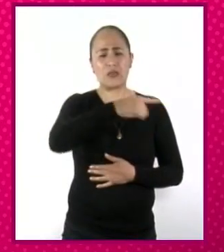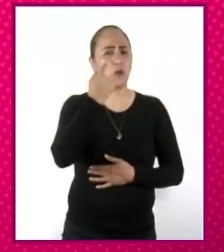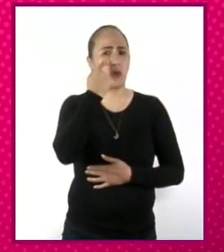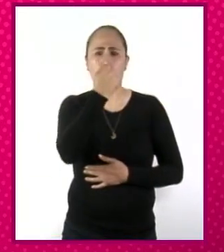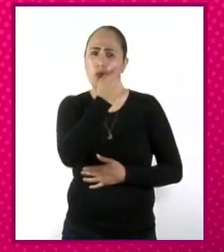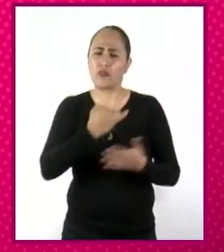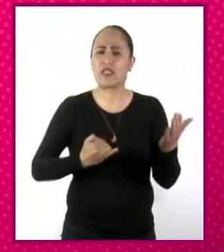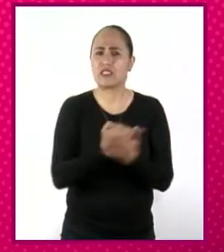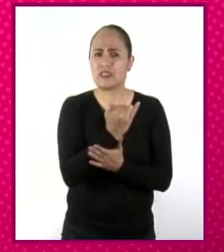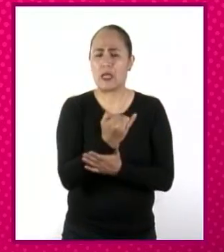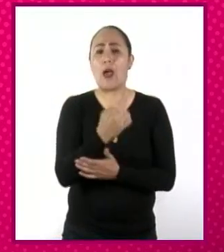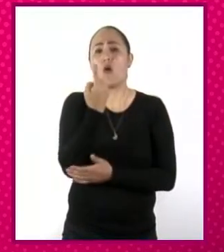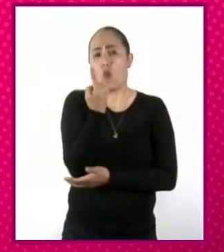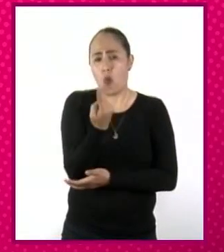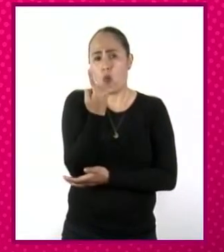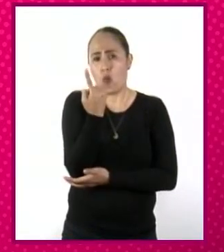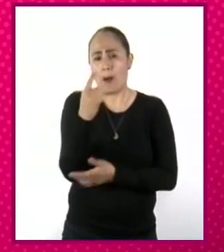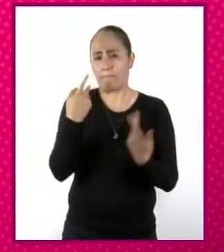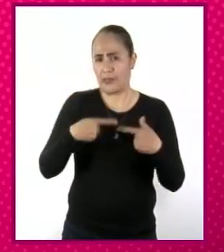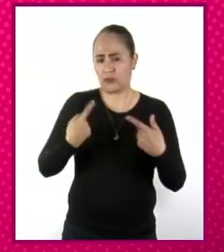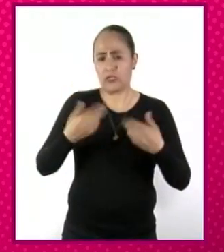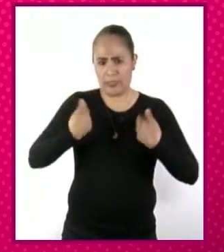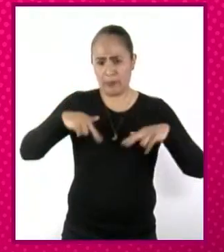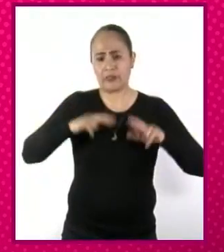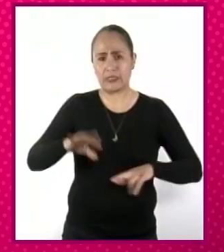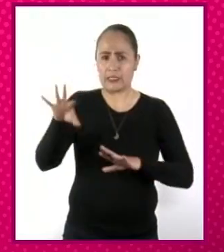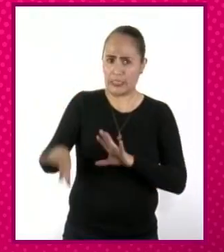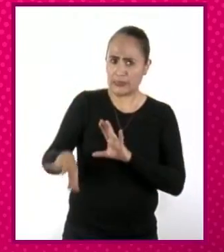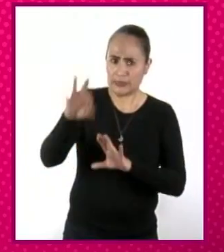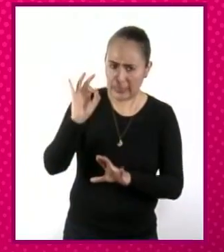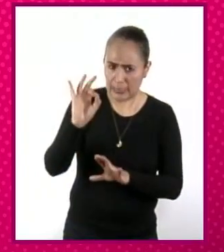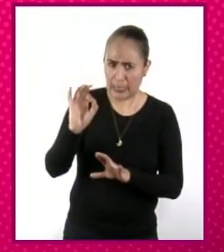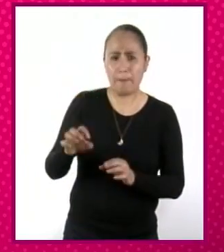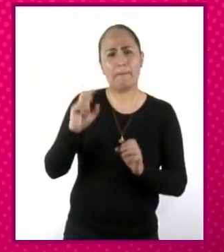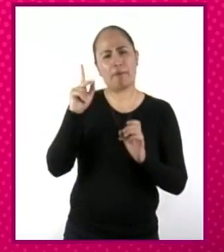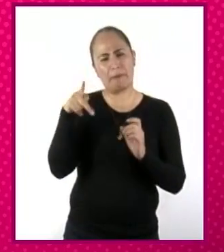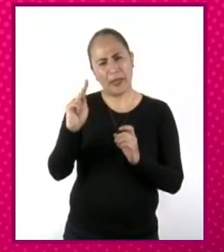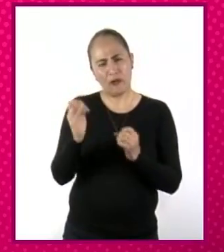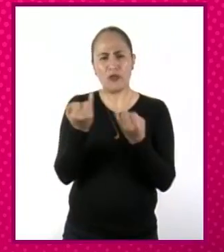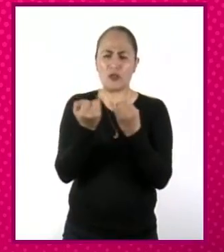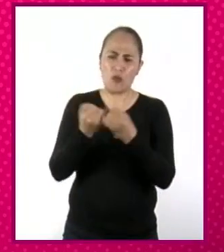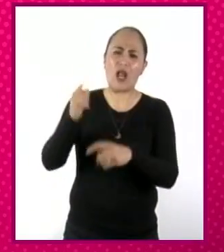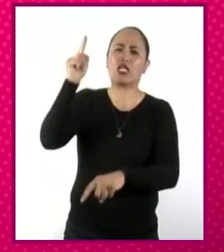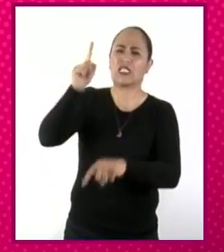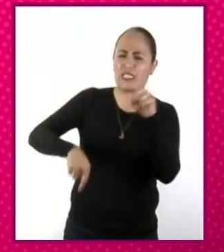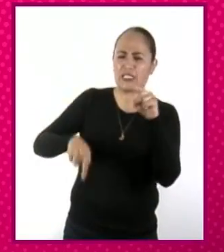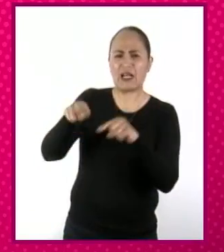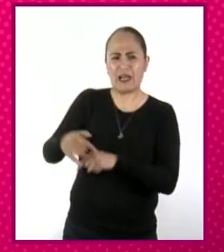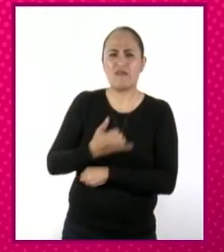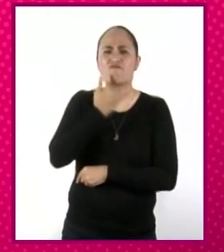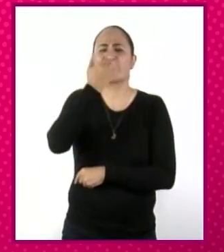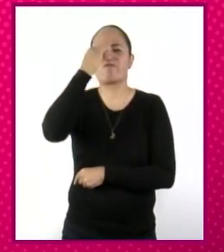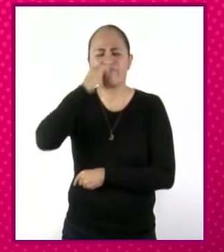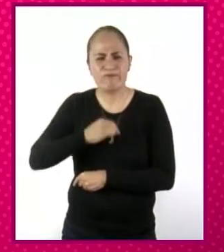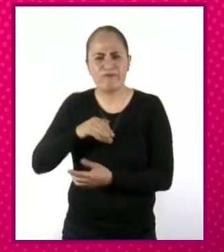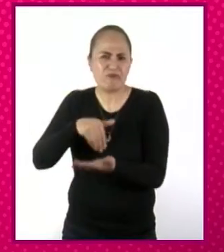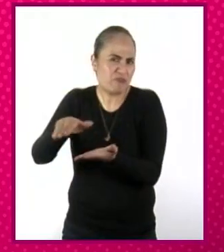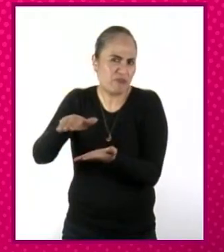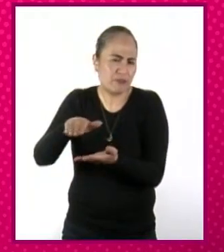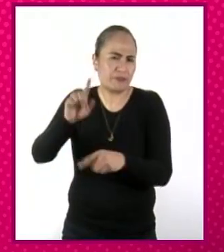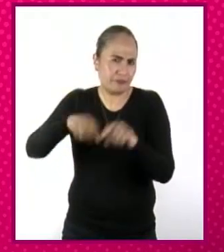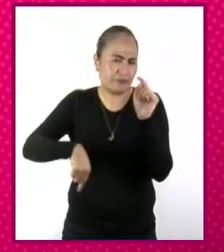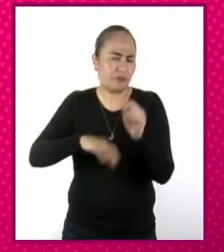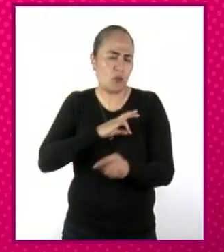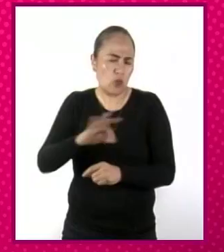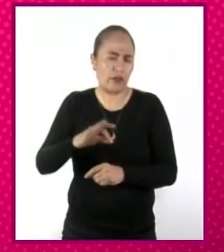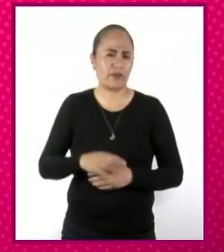se elija a un representante que, lo mismo que se puede elegir, se puede retirar si es que falla en sus funciones. Y entonces tenemos por